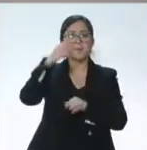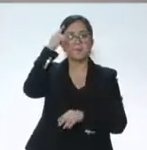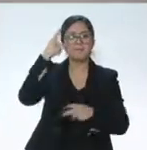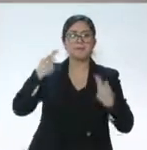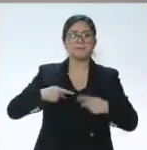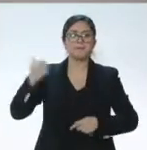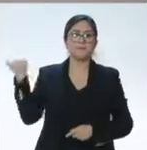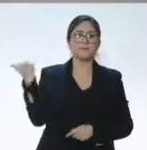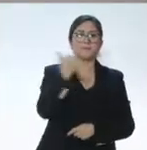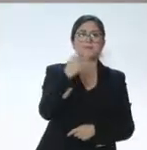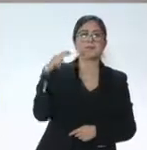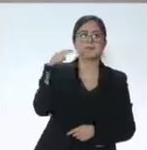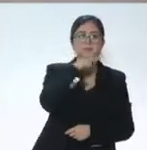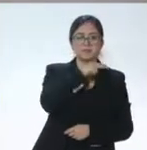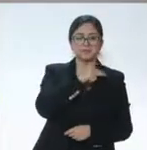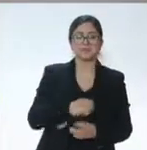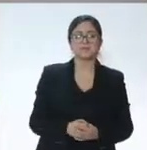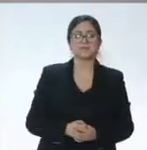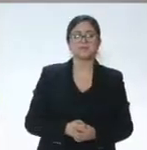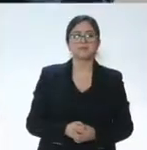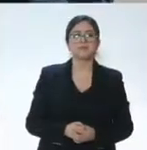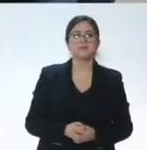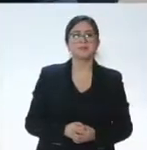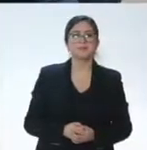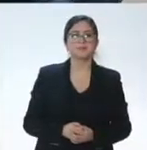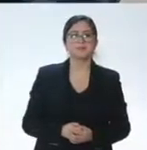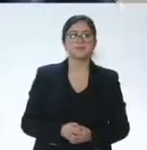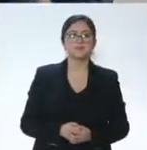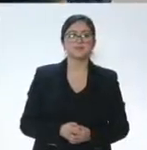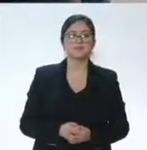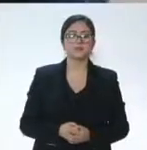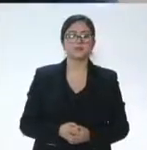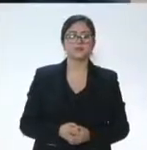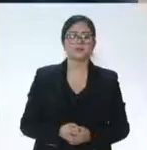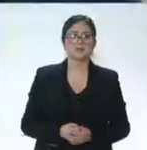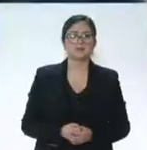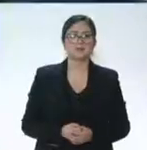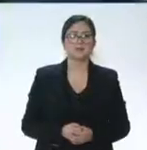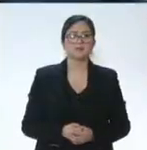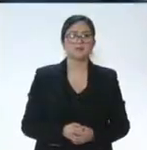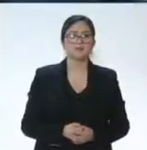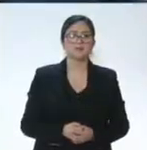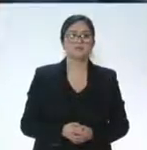su destino. Con imágenes de Javier Martínez, Alberto Álvarez Santana, 21 Noticias.